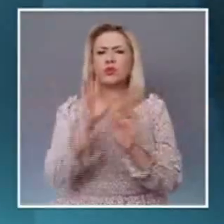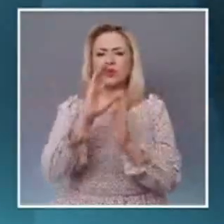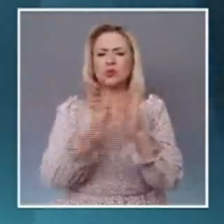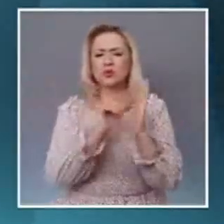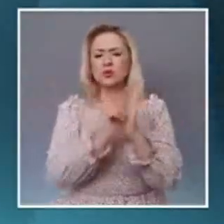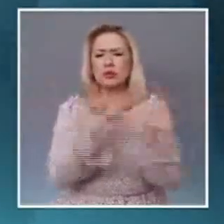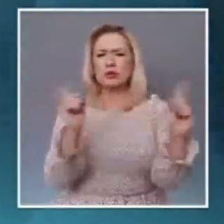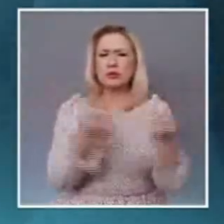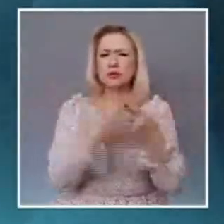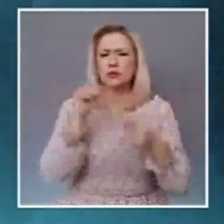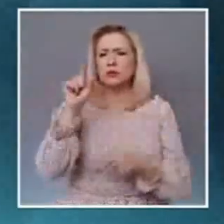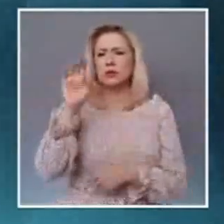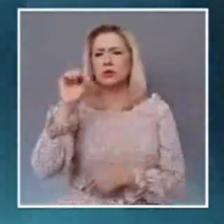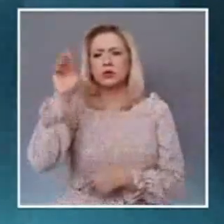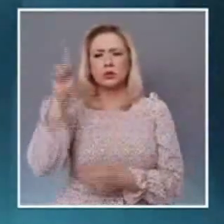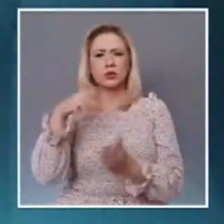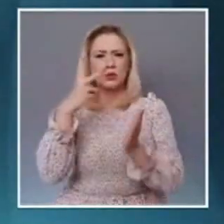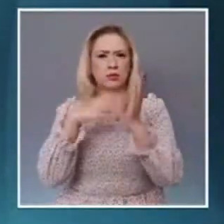29/2023 y acumuladas y